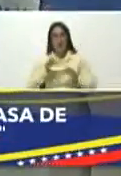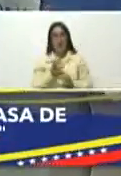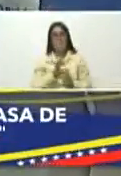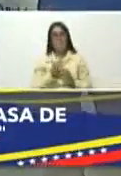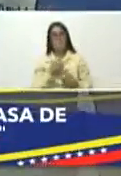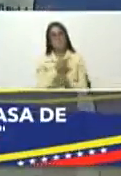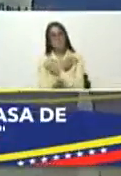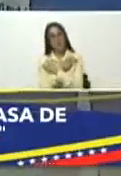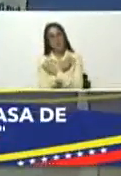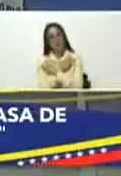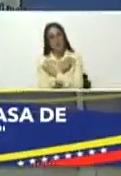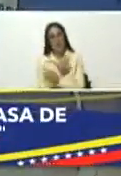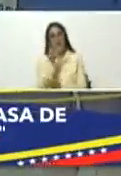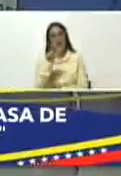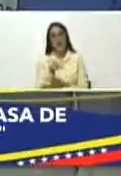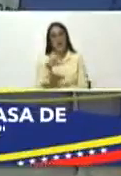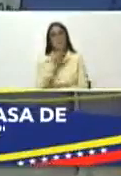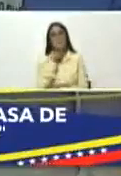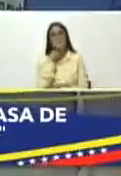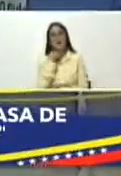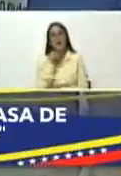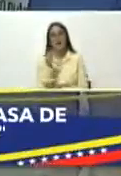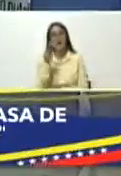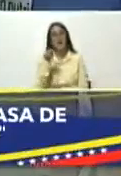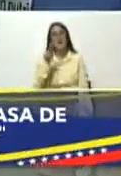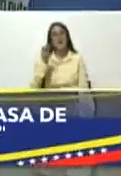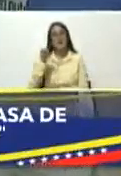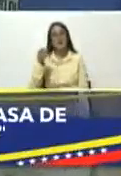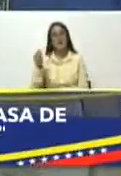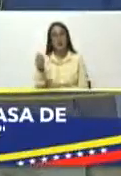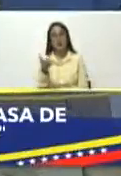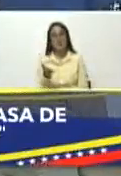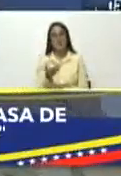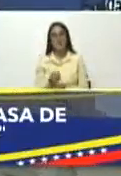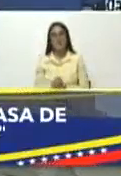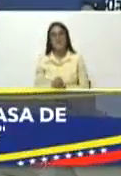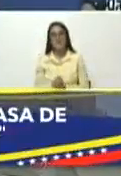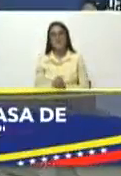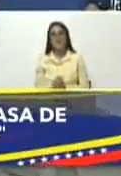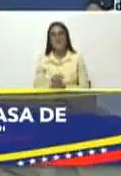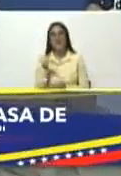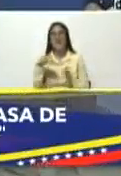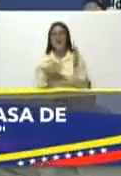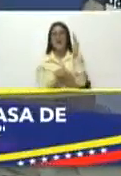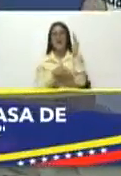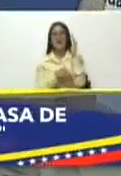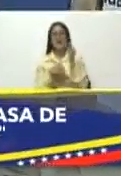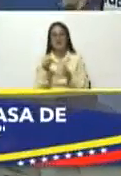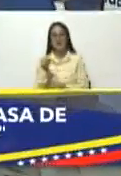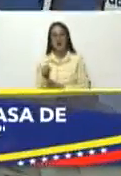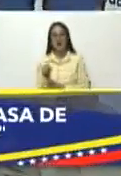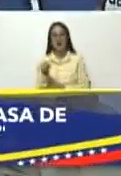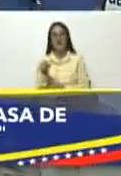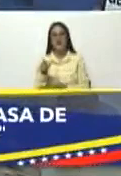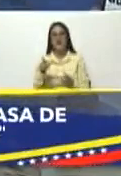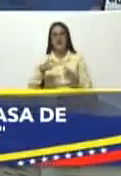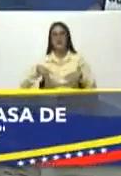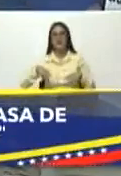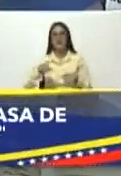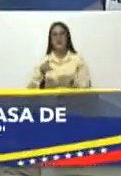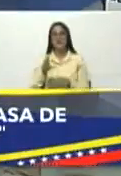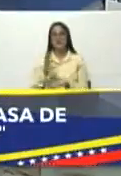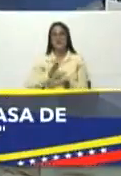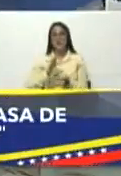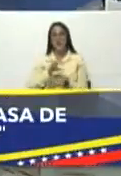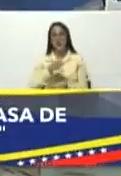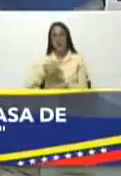que además de tener la iglesia en esta Ciudad Caribbean, en esta ciudad que cada